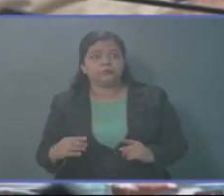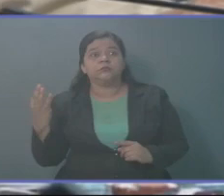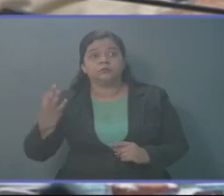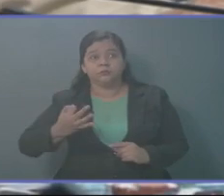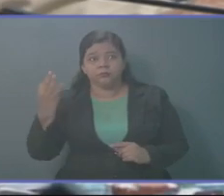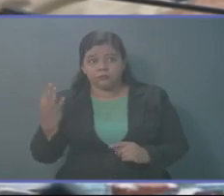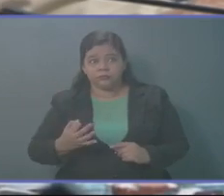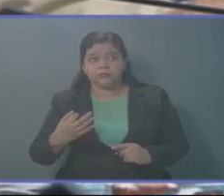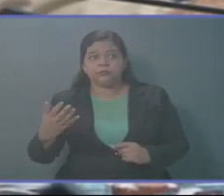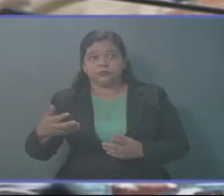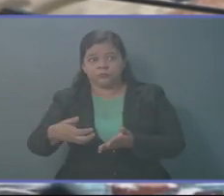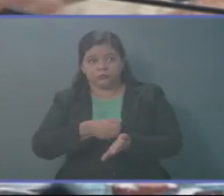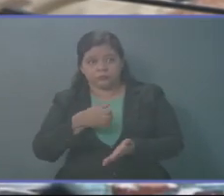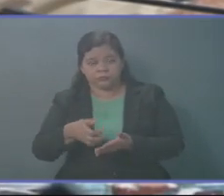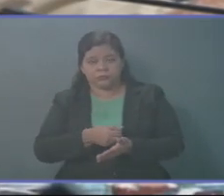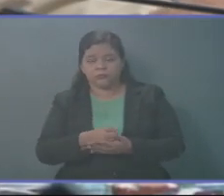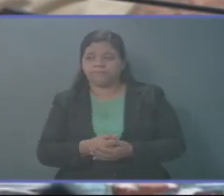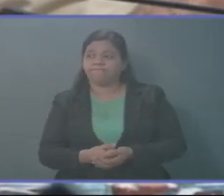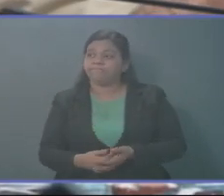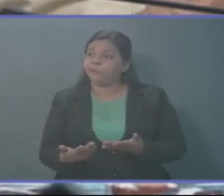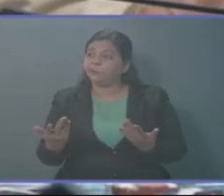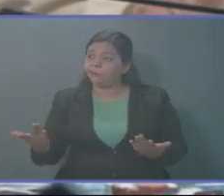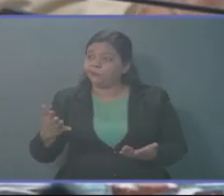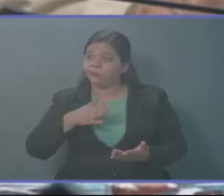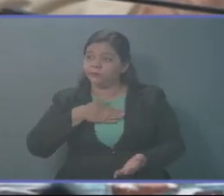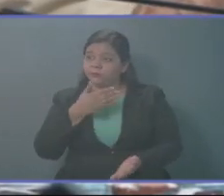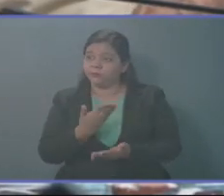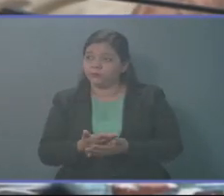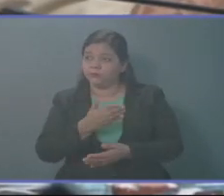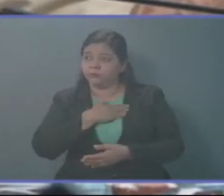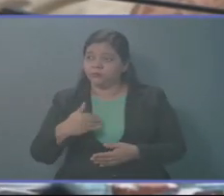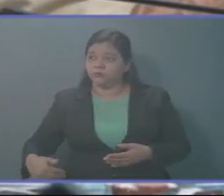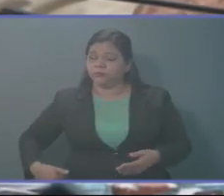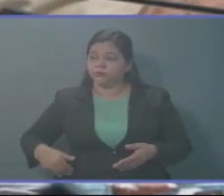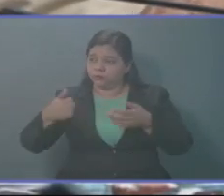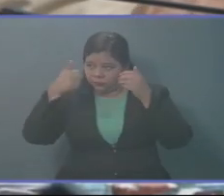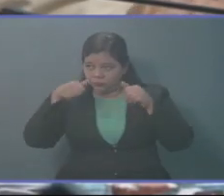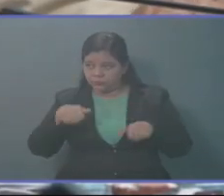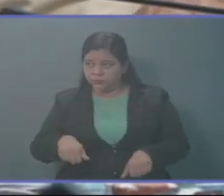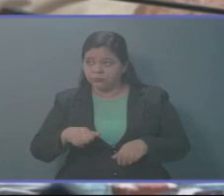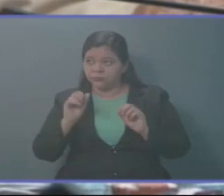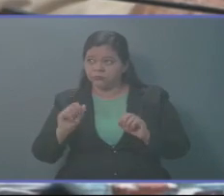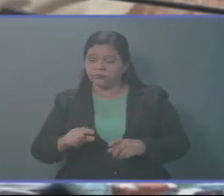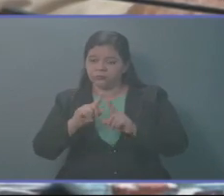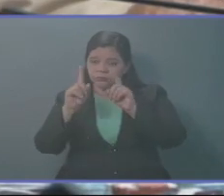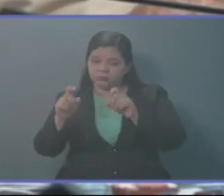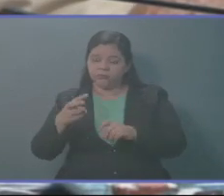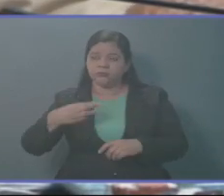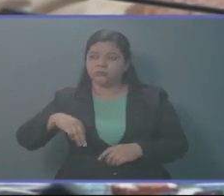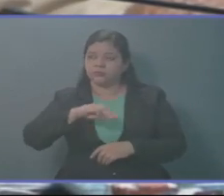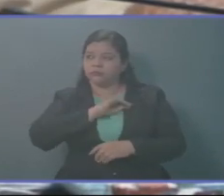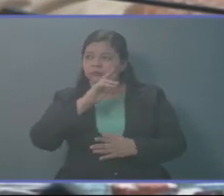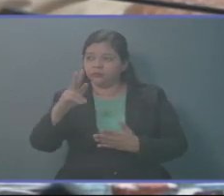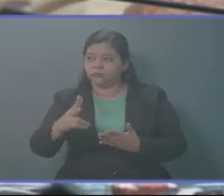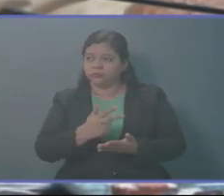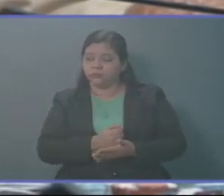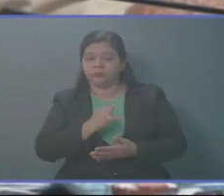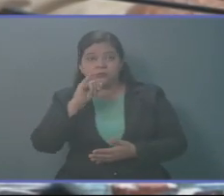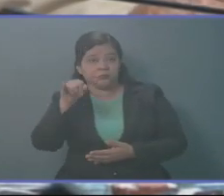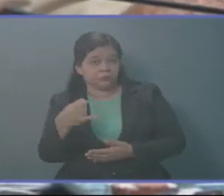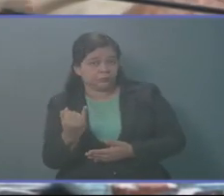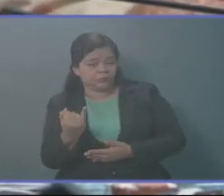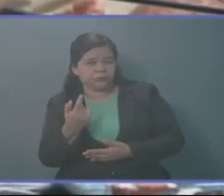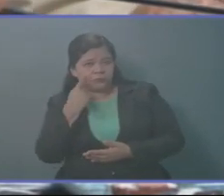recibir impuestos. Así que esa es mi propuesta, presidente. Aprobemos esto, haga la consulta con el ministro de Hacienda. El jueves vemos